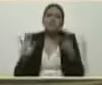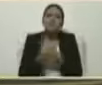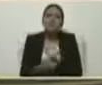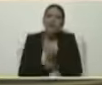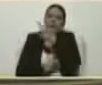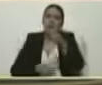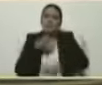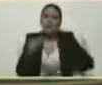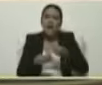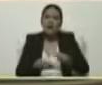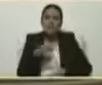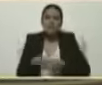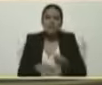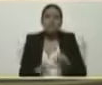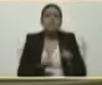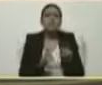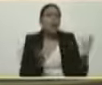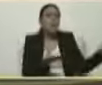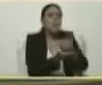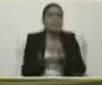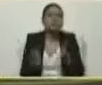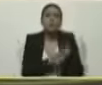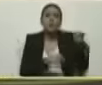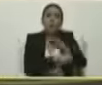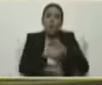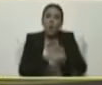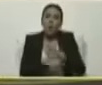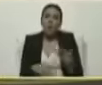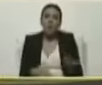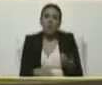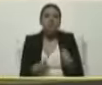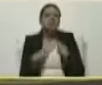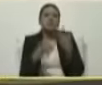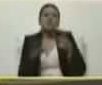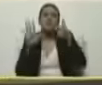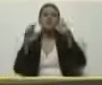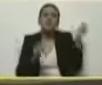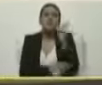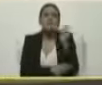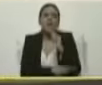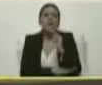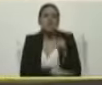salir, iba a tumbar el gobierno. Me dijo, te doy 6 meses, Maduro.